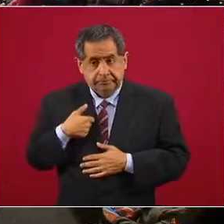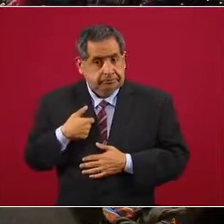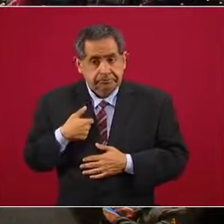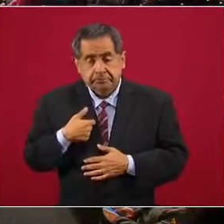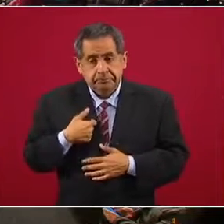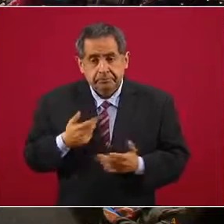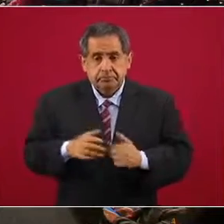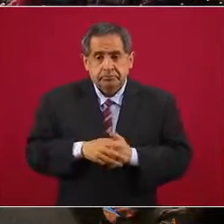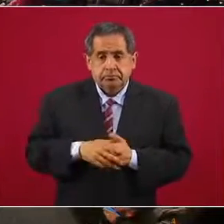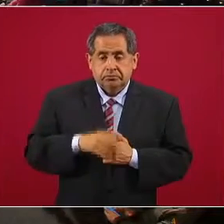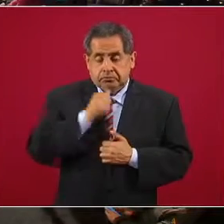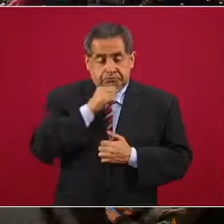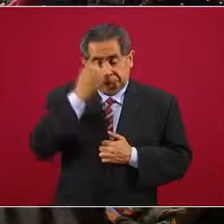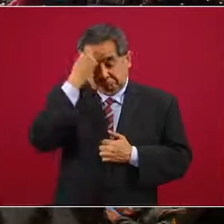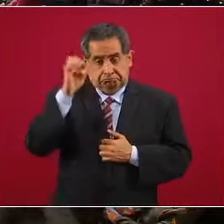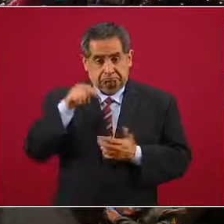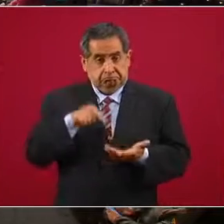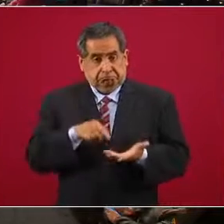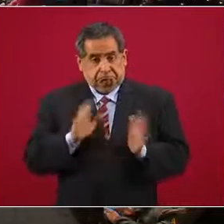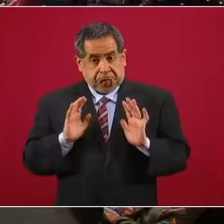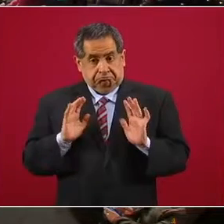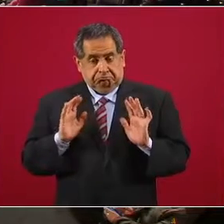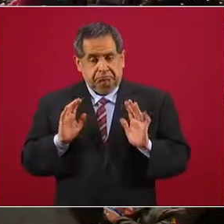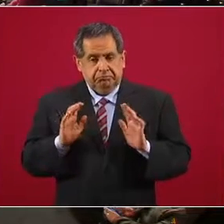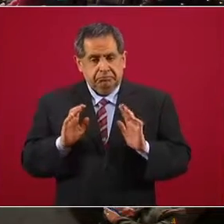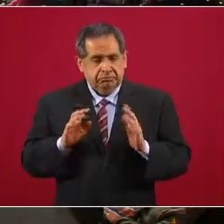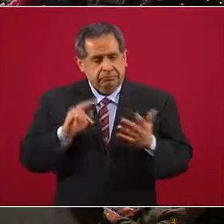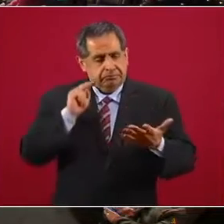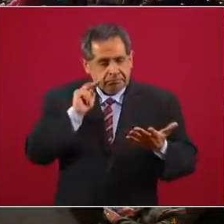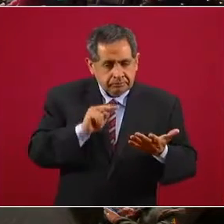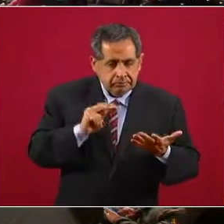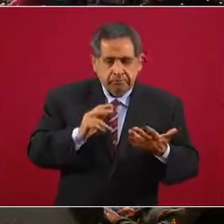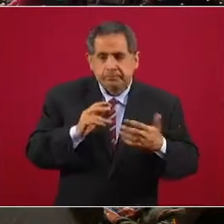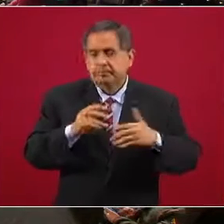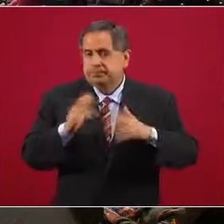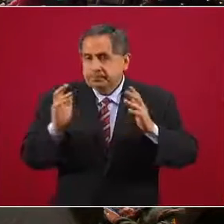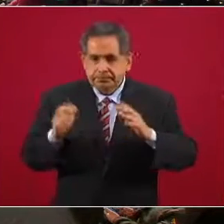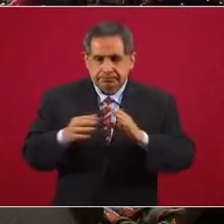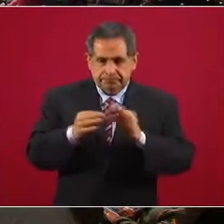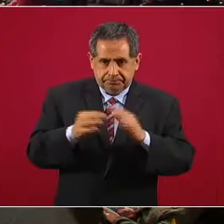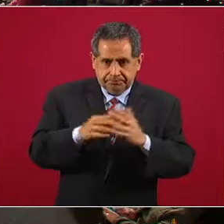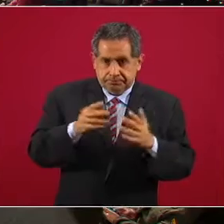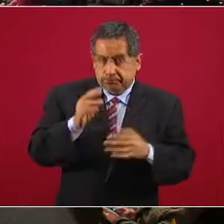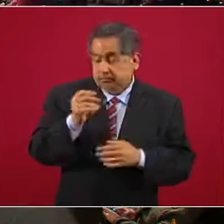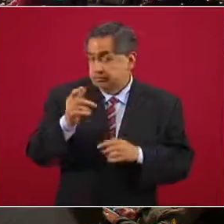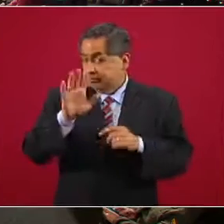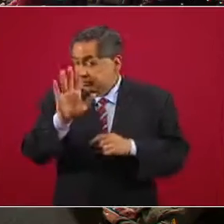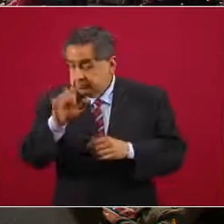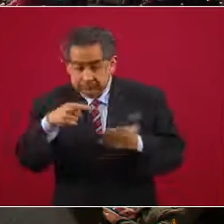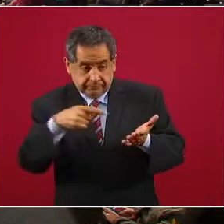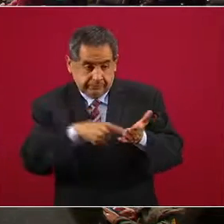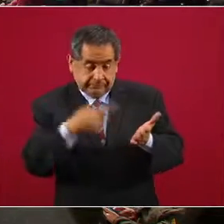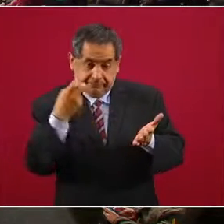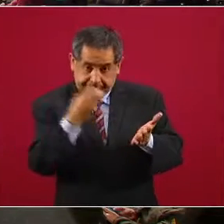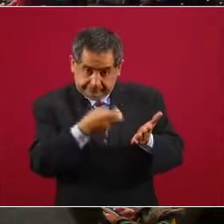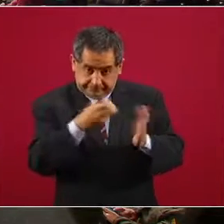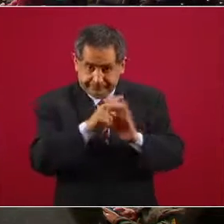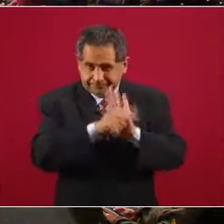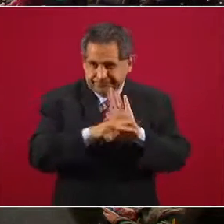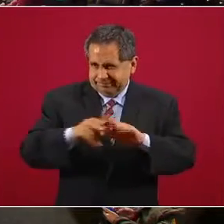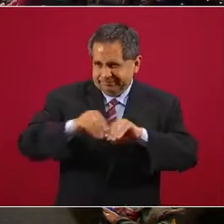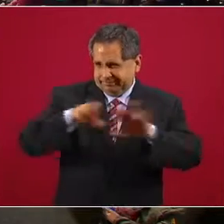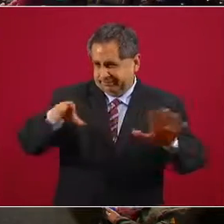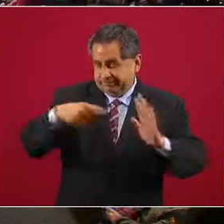no lo conocía. Hay que ver si es el video